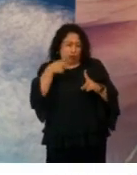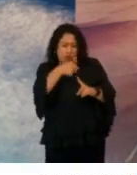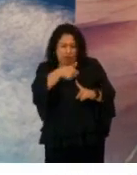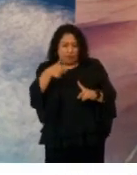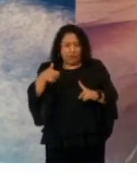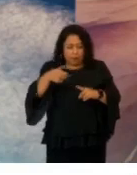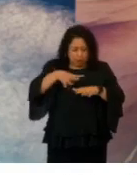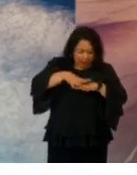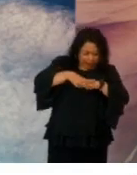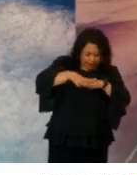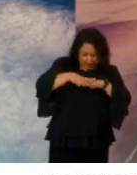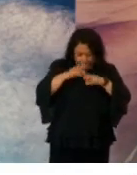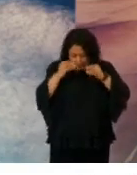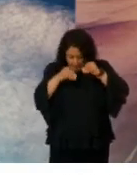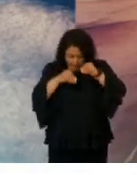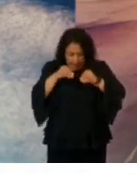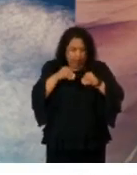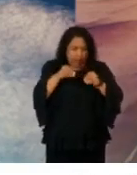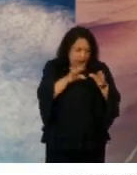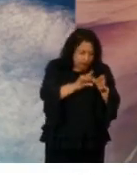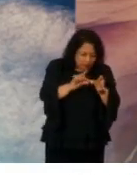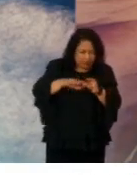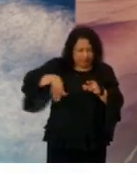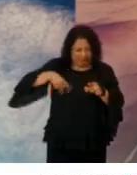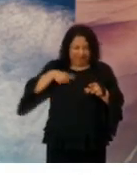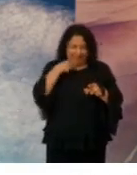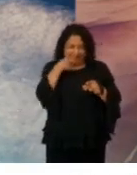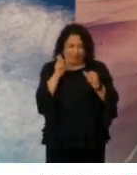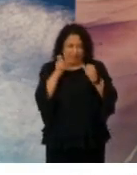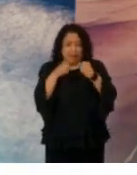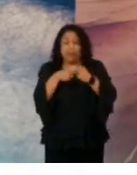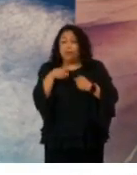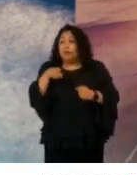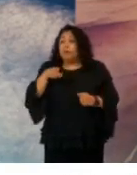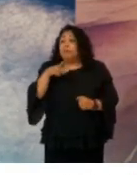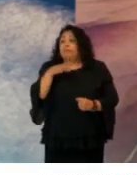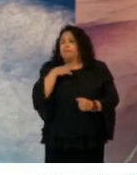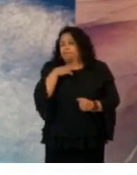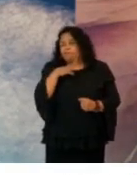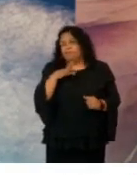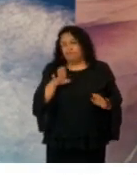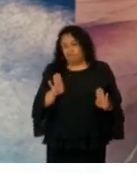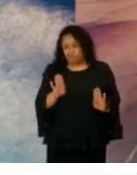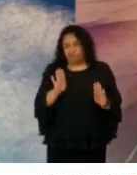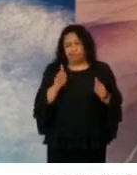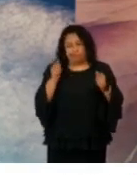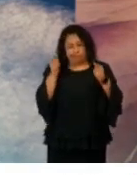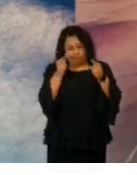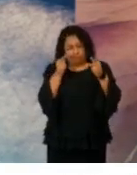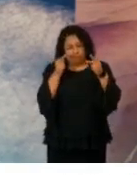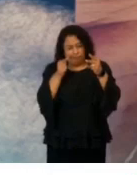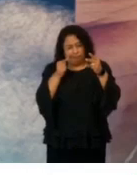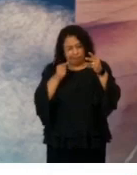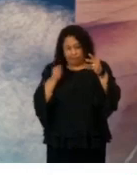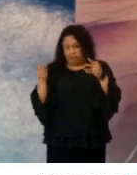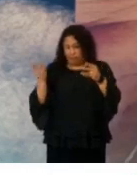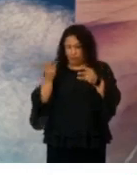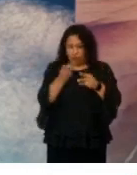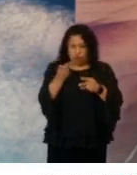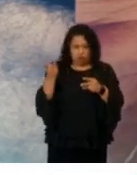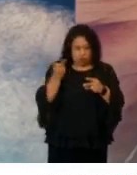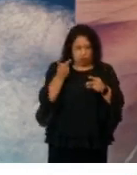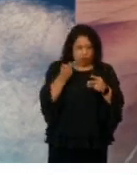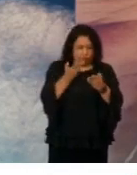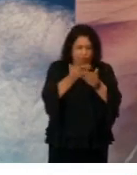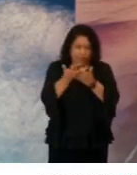de ajedrez al que me refería hace un momento. Creo que hay elementos muy puntuales que nos han puesto